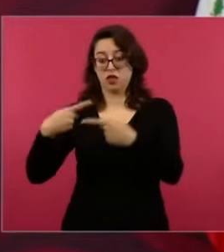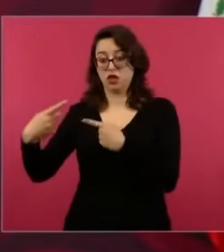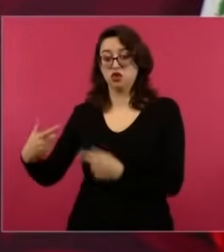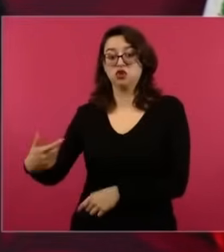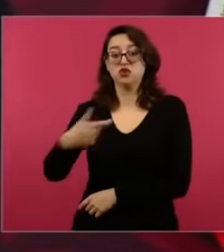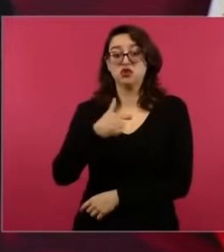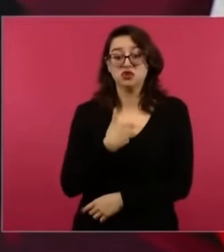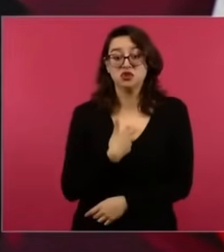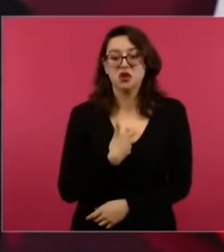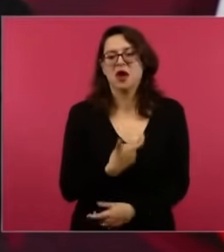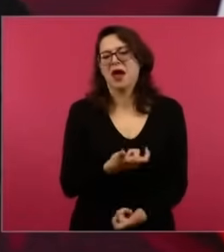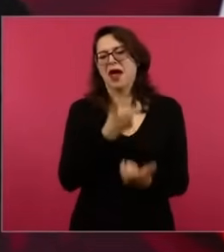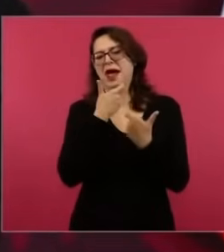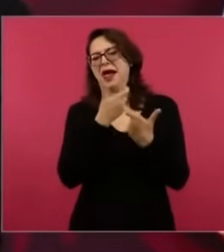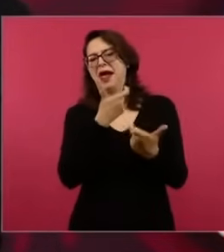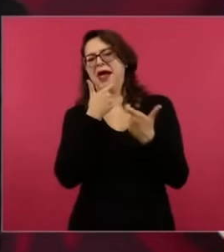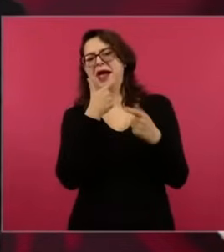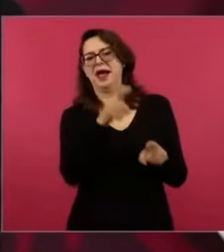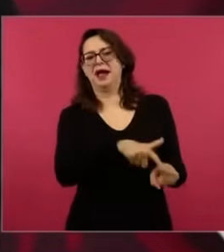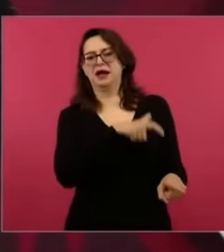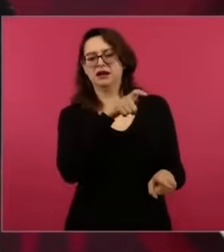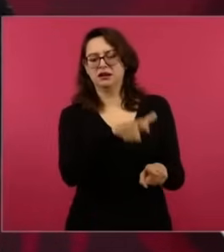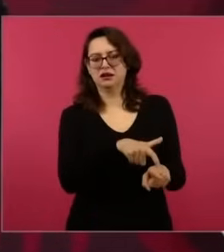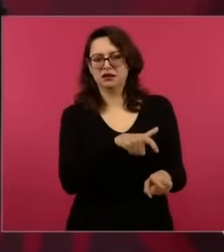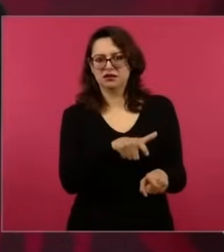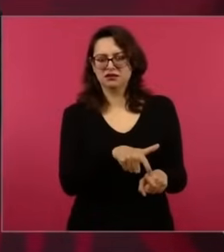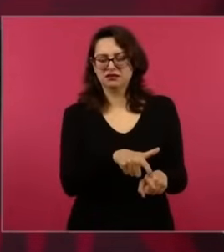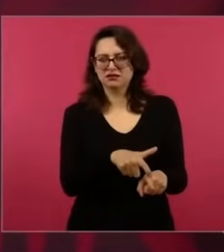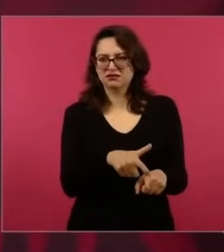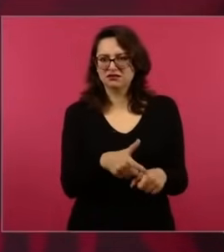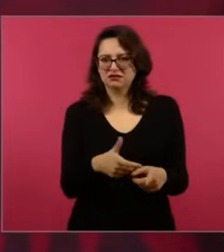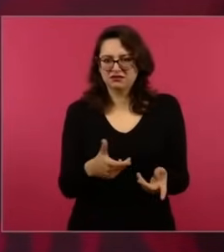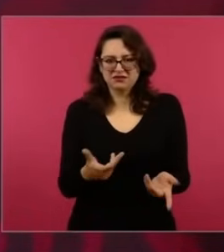Y todos, todos, pero ya no culpo